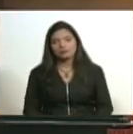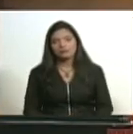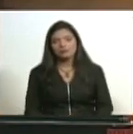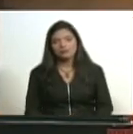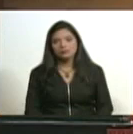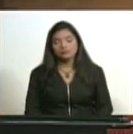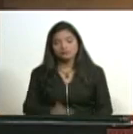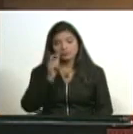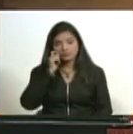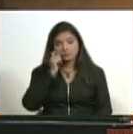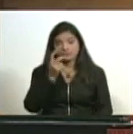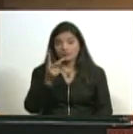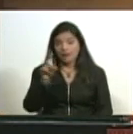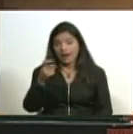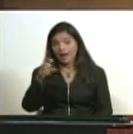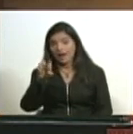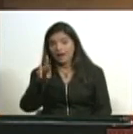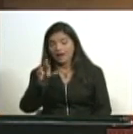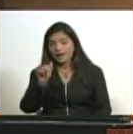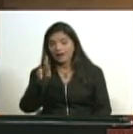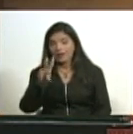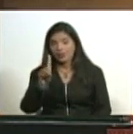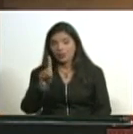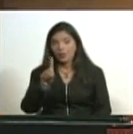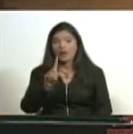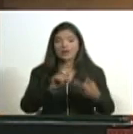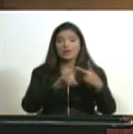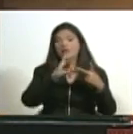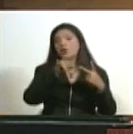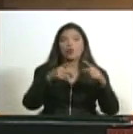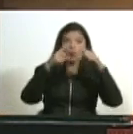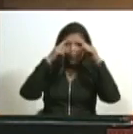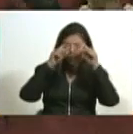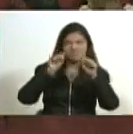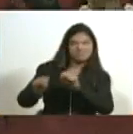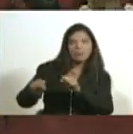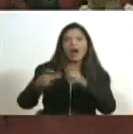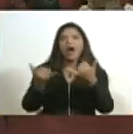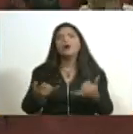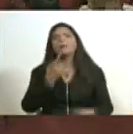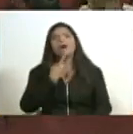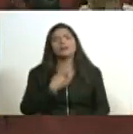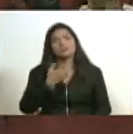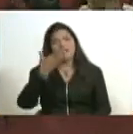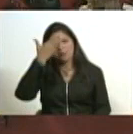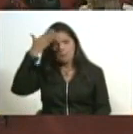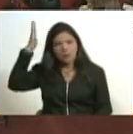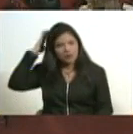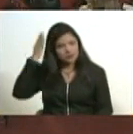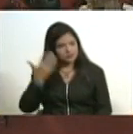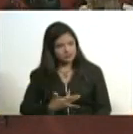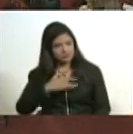Gerardo Bley y Julio Borges se opusieron al referéndum. Ahora van a venir ellos con su hipocresía.